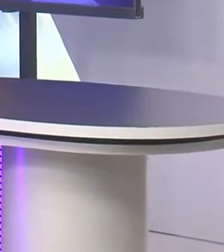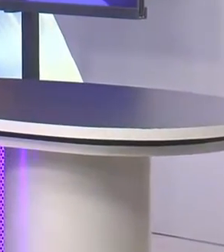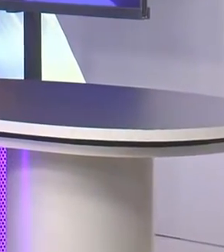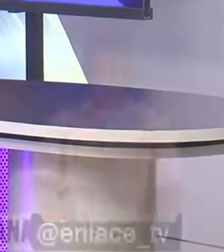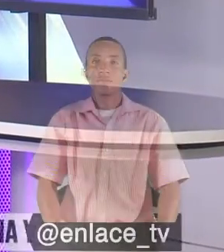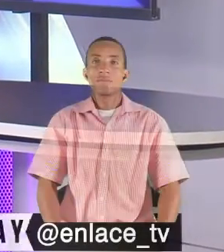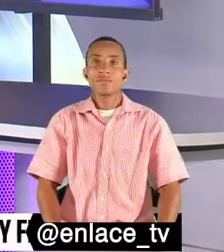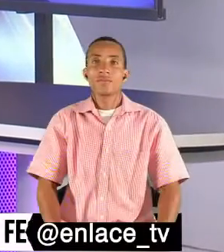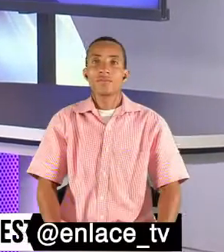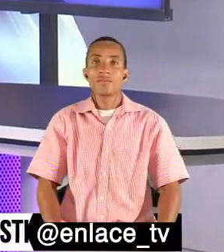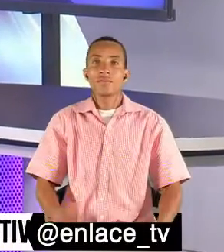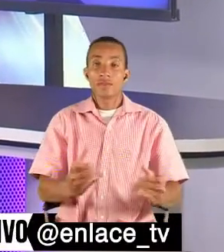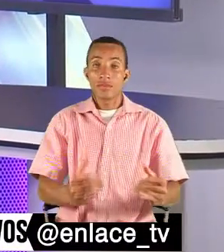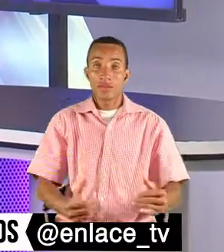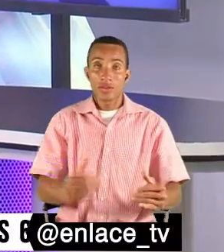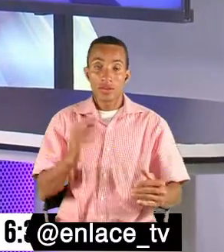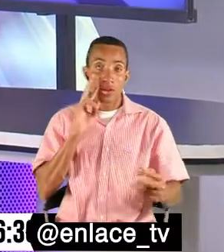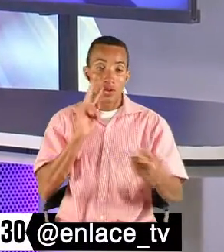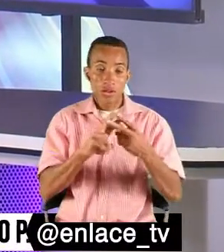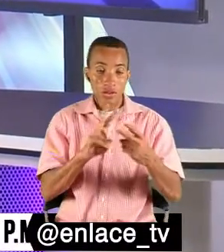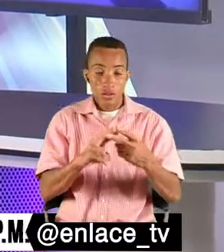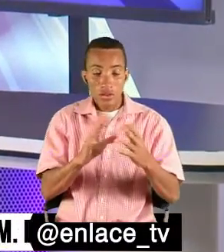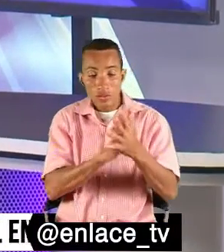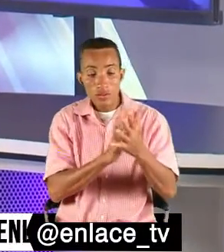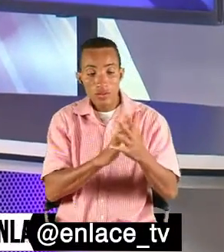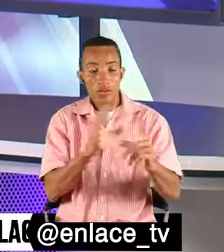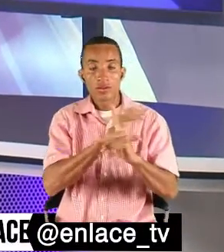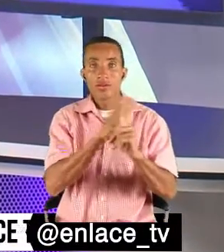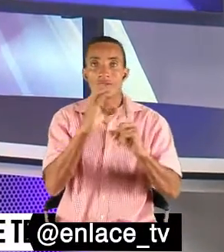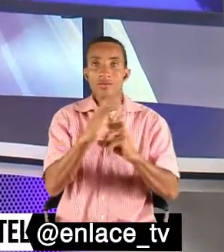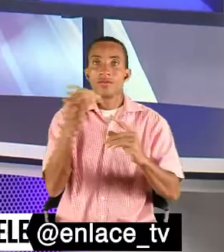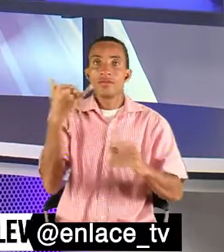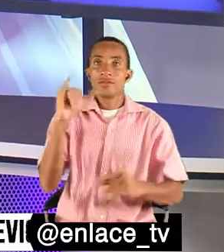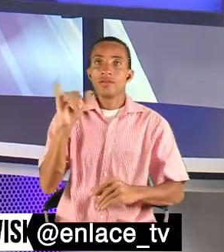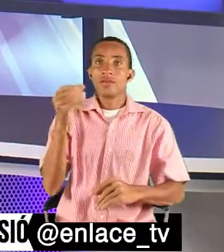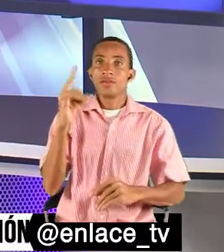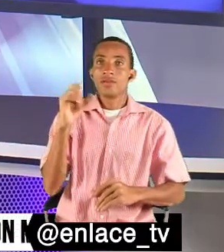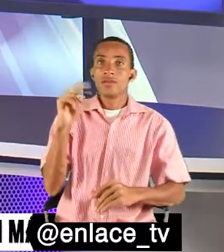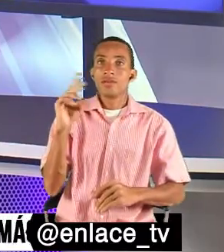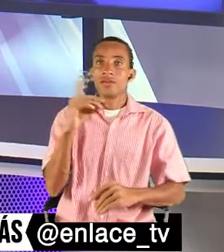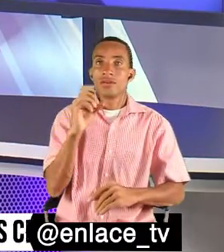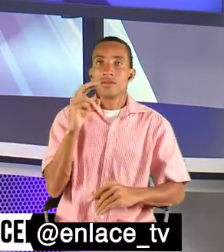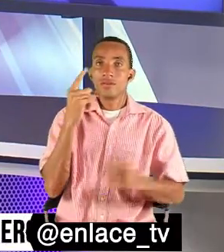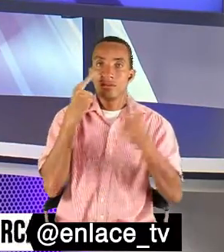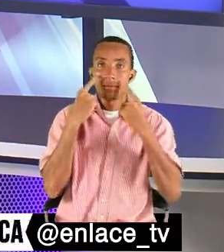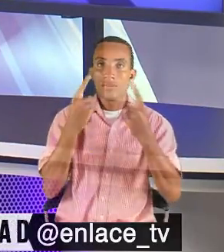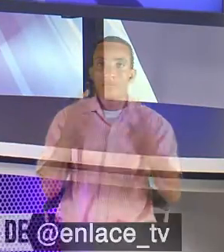Momento para conocer la información de cultura y entretenimiento. Ya está con nosotros Juan David Rodas en La Mira.